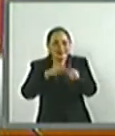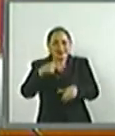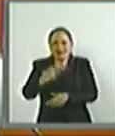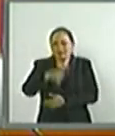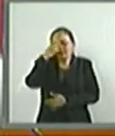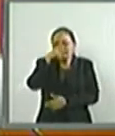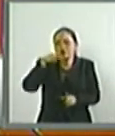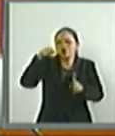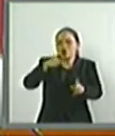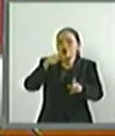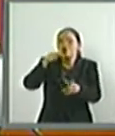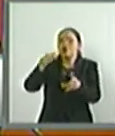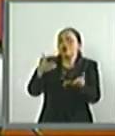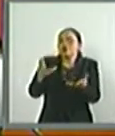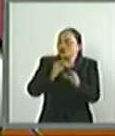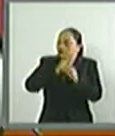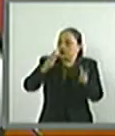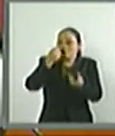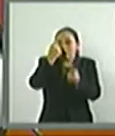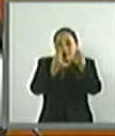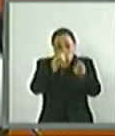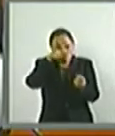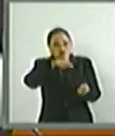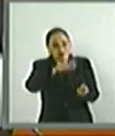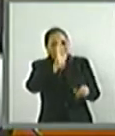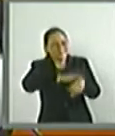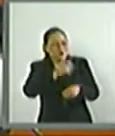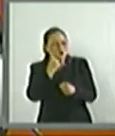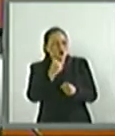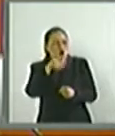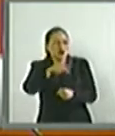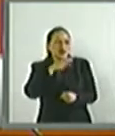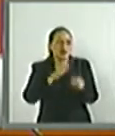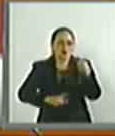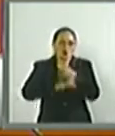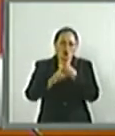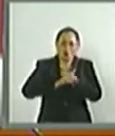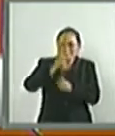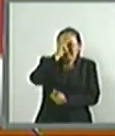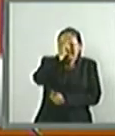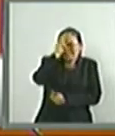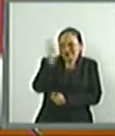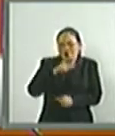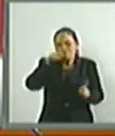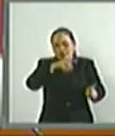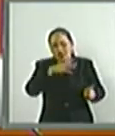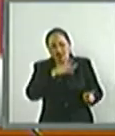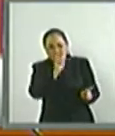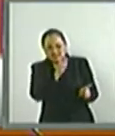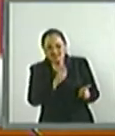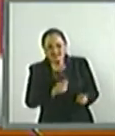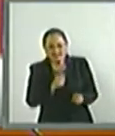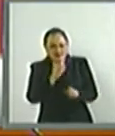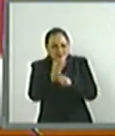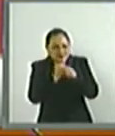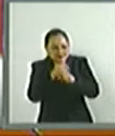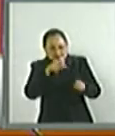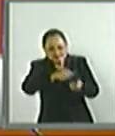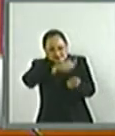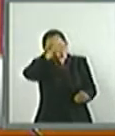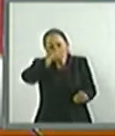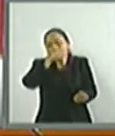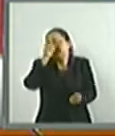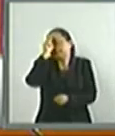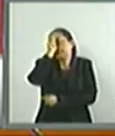país, especialmente ubicado en algunos de los centros que reflejan las peores calificaciones y las peores evaluaciones